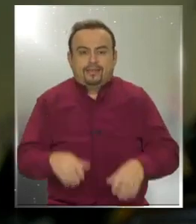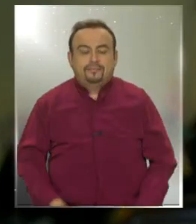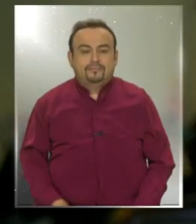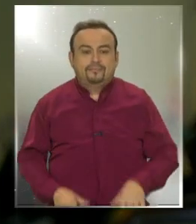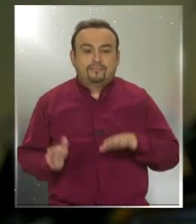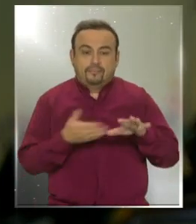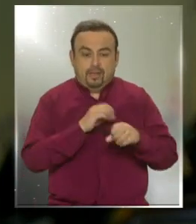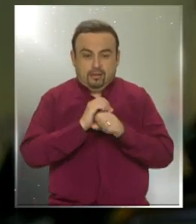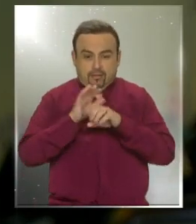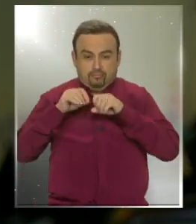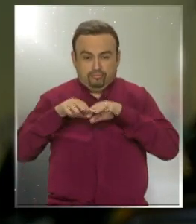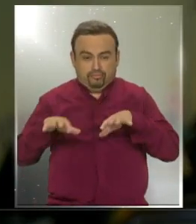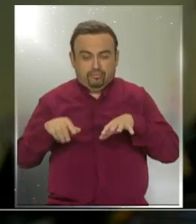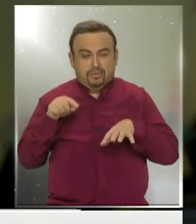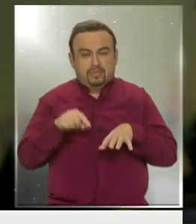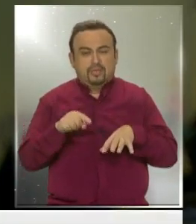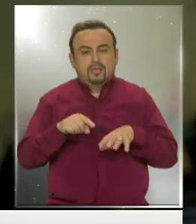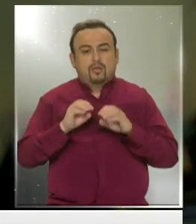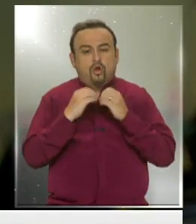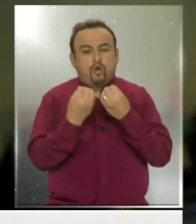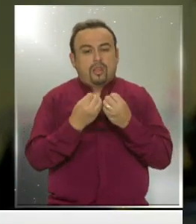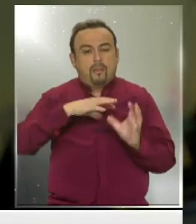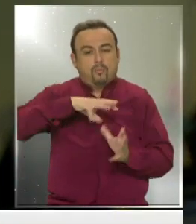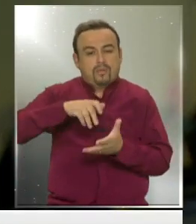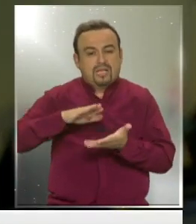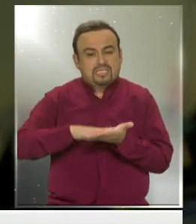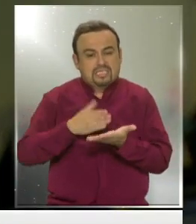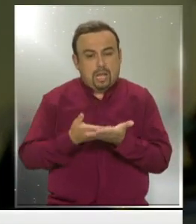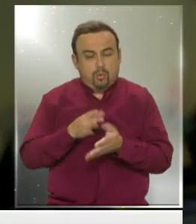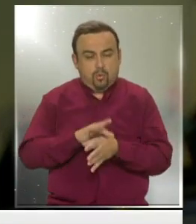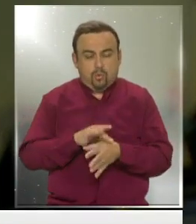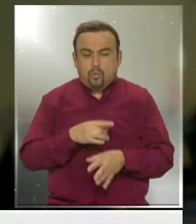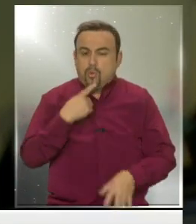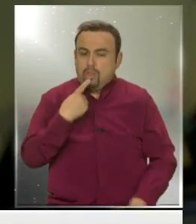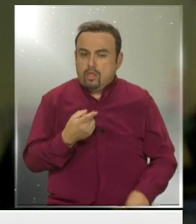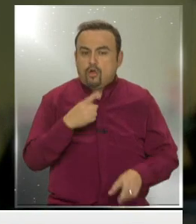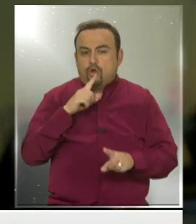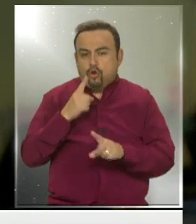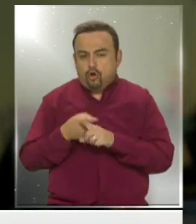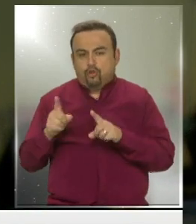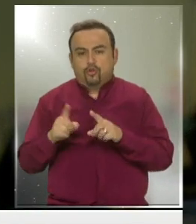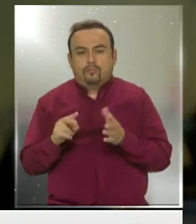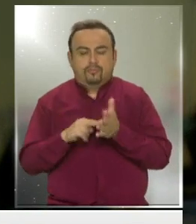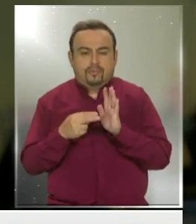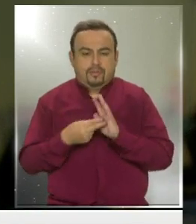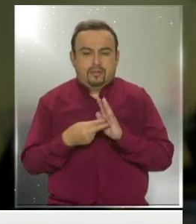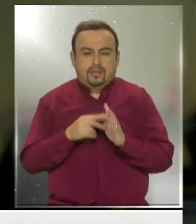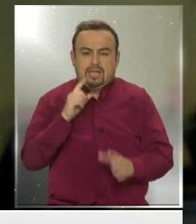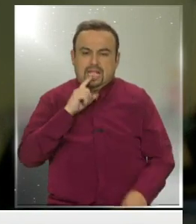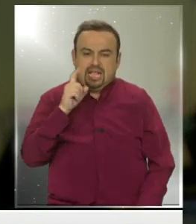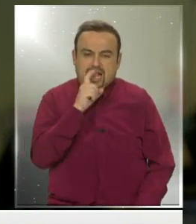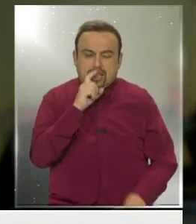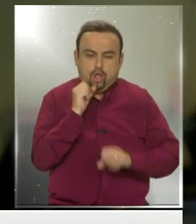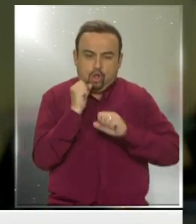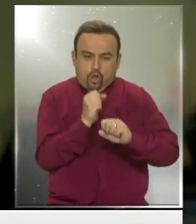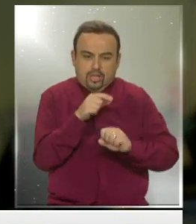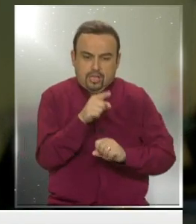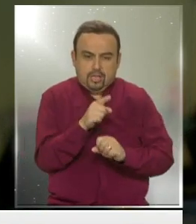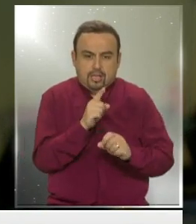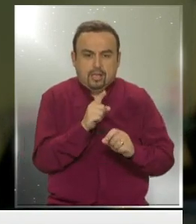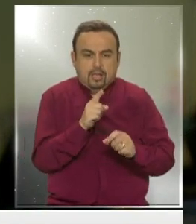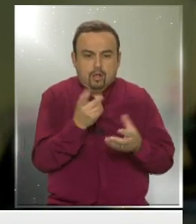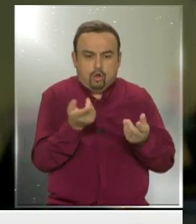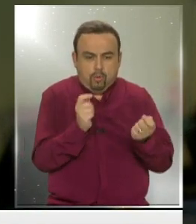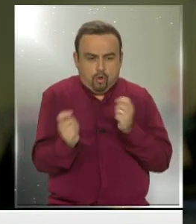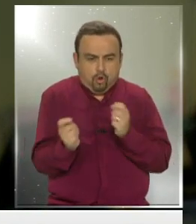Más allá de la pandemia por coronavirus, la Organización Mundial de la Salud ha debido enfrentar otra batalla, los cuestionamientos en su contra por el manejo de la